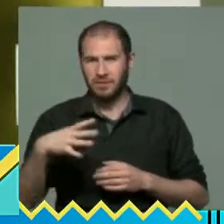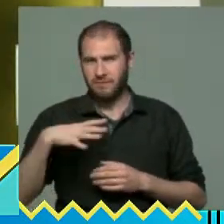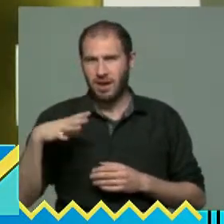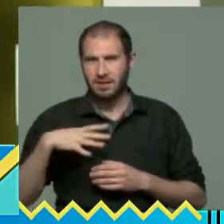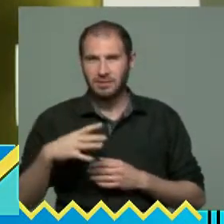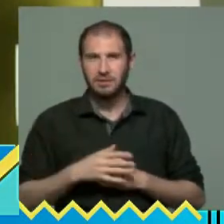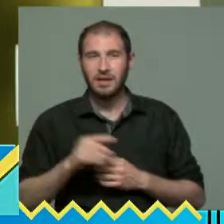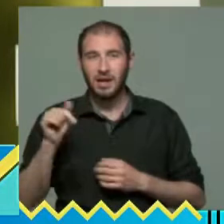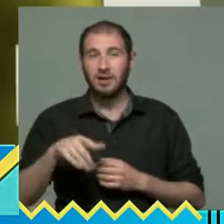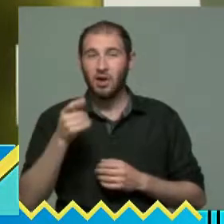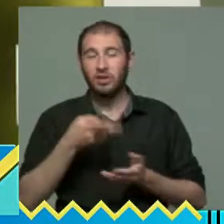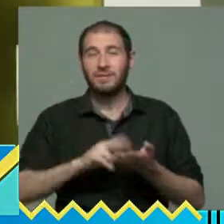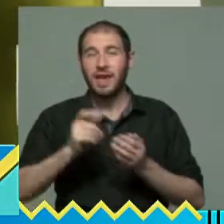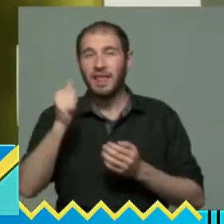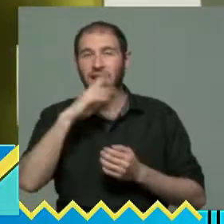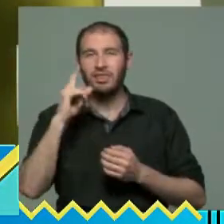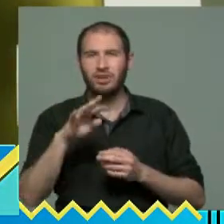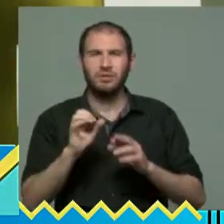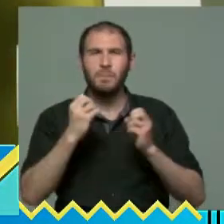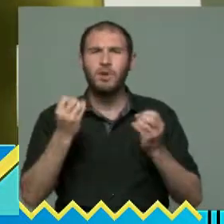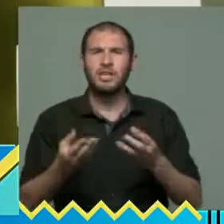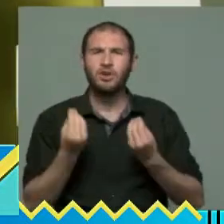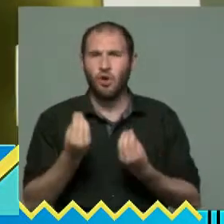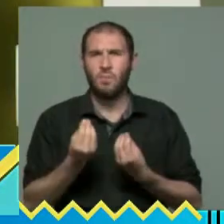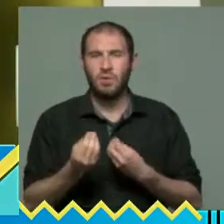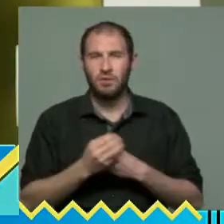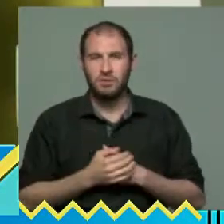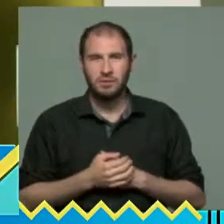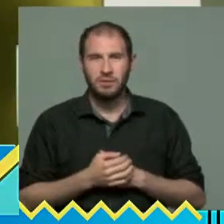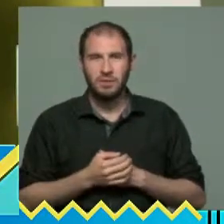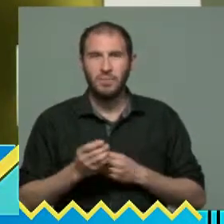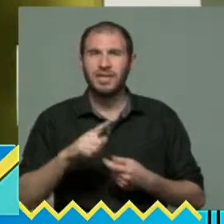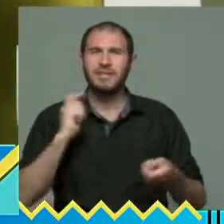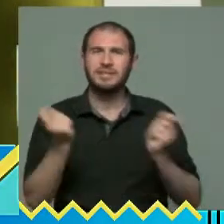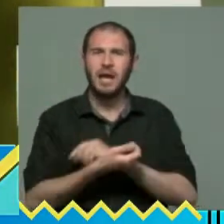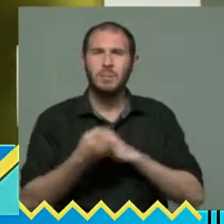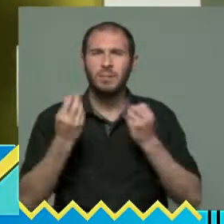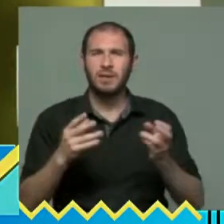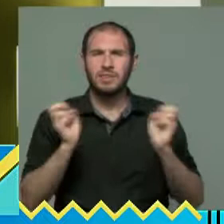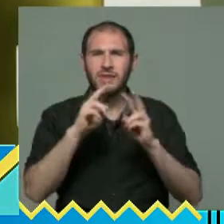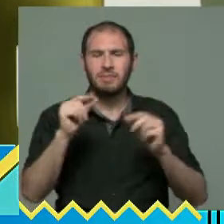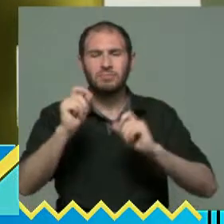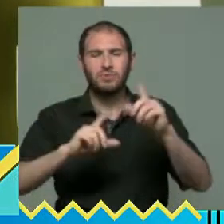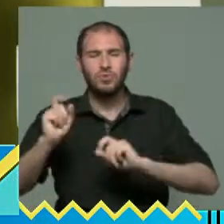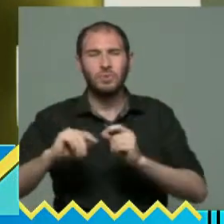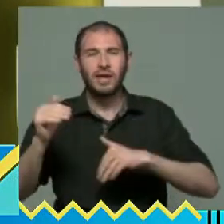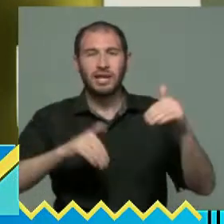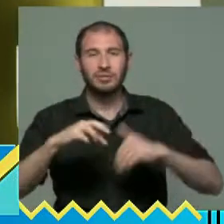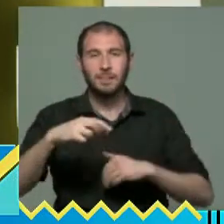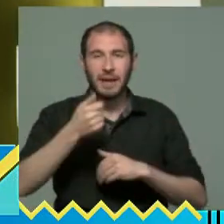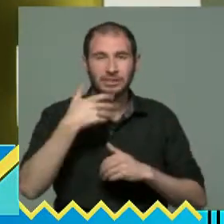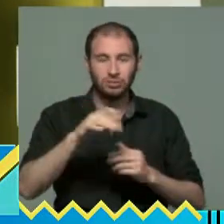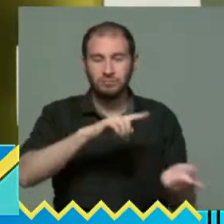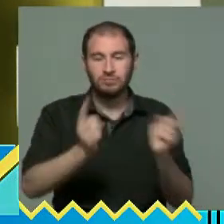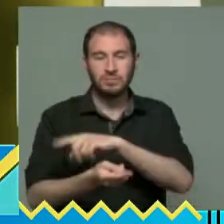pendiente que se la vamos a repetir, Alejandro, el tema de por qué o cómo se dio este cambio importante en cuanto a los números de las elecciones pasos a